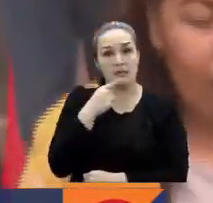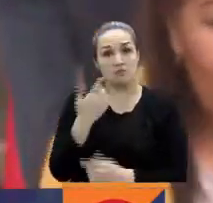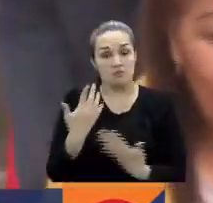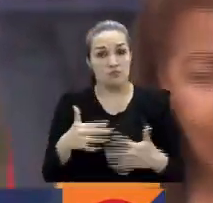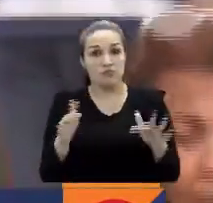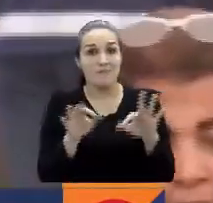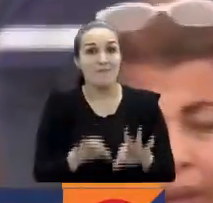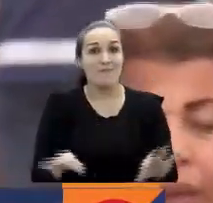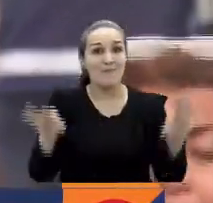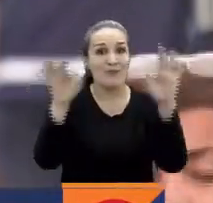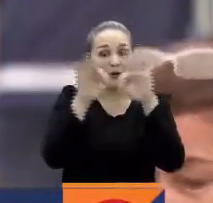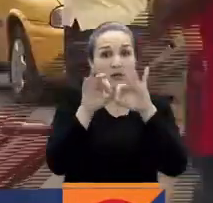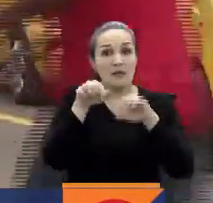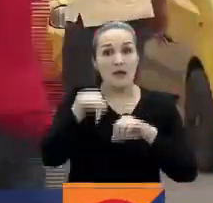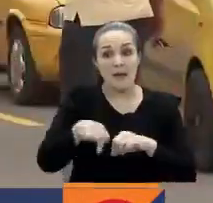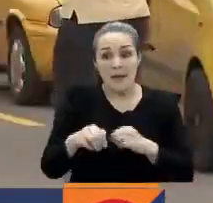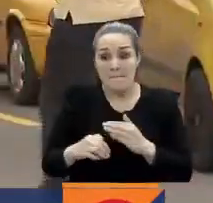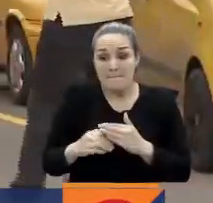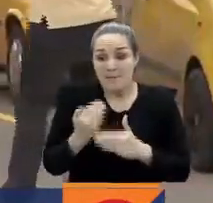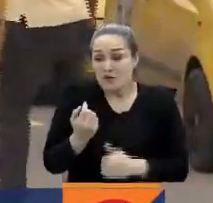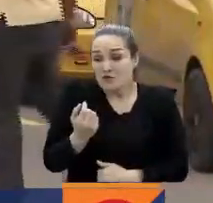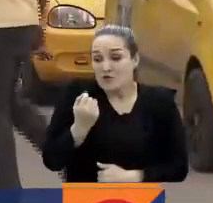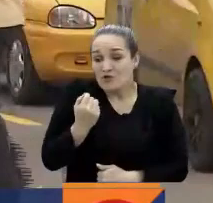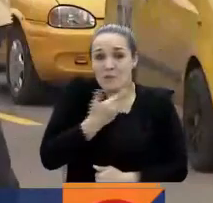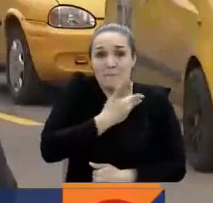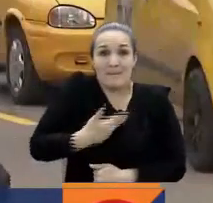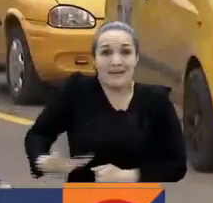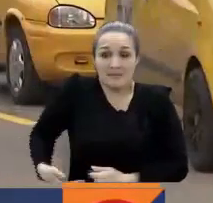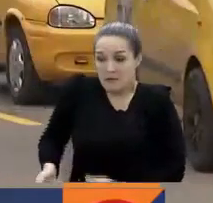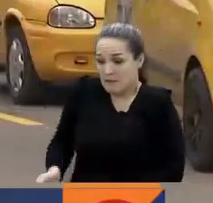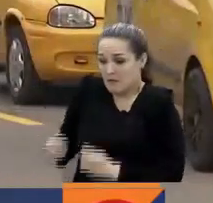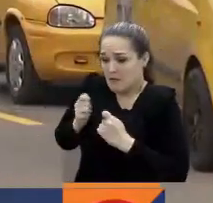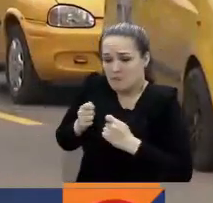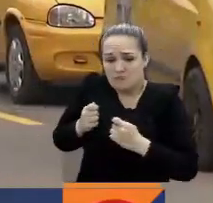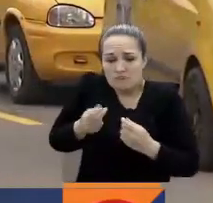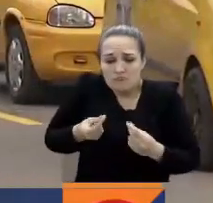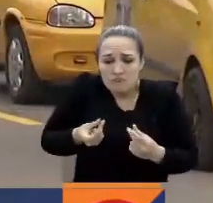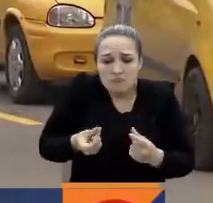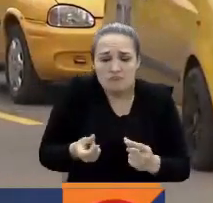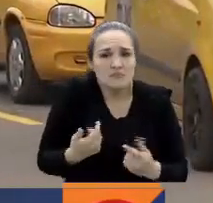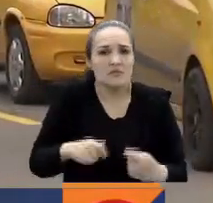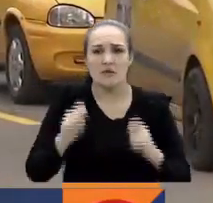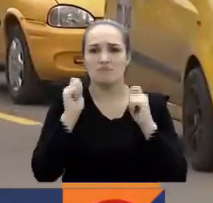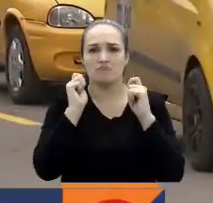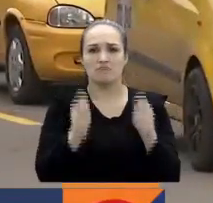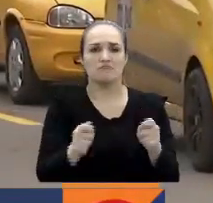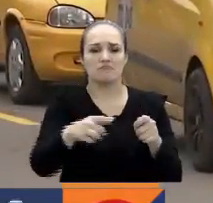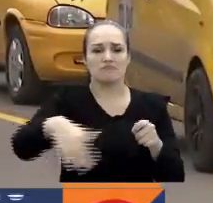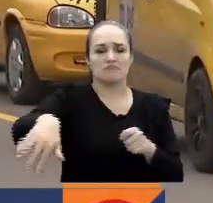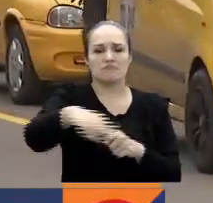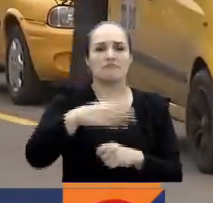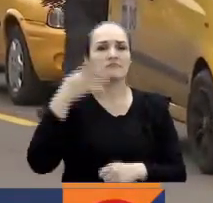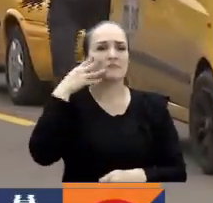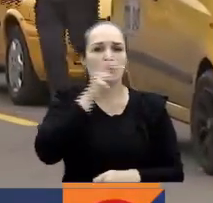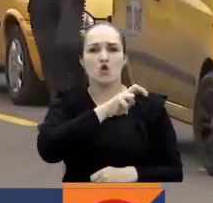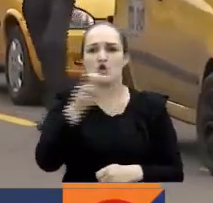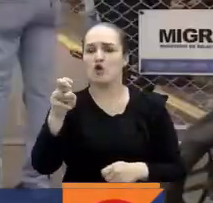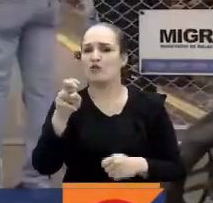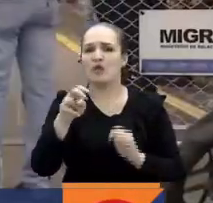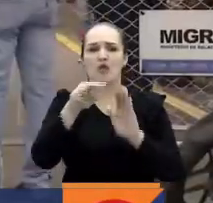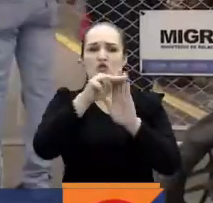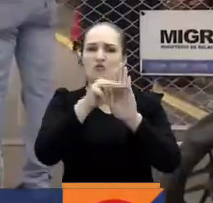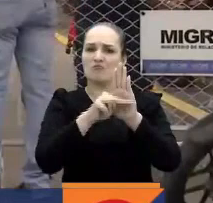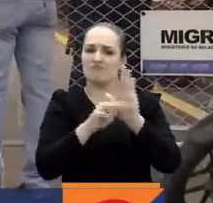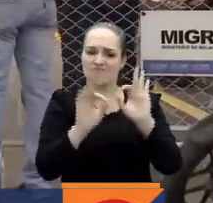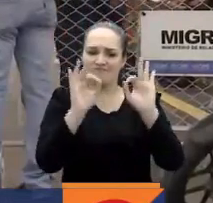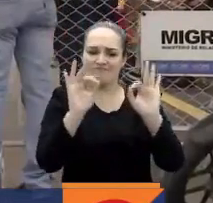el gobierno en sus primeros días le entrega a Cúcuta, norte de Santander, para que normalice su cotidianidad. Ha